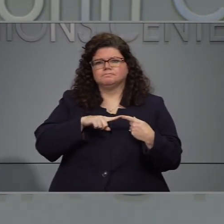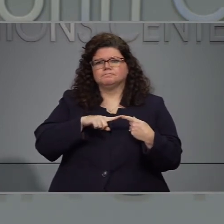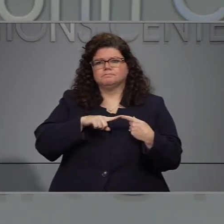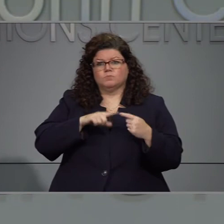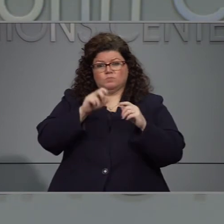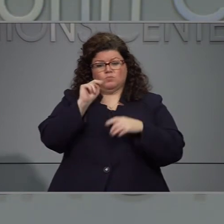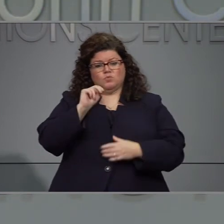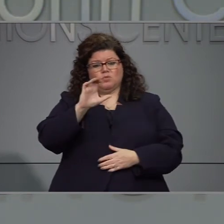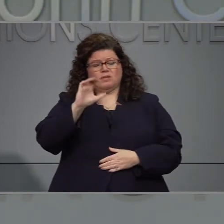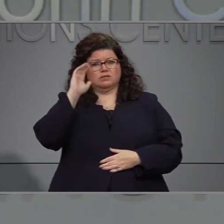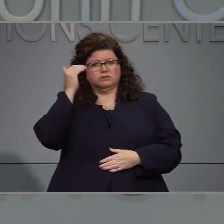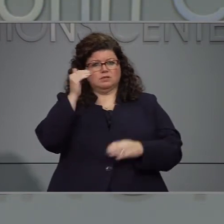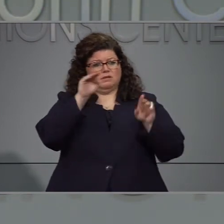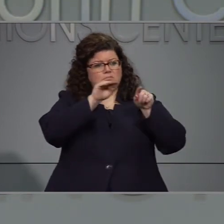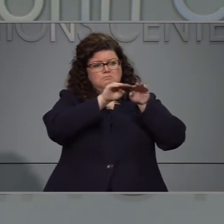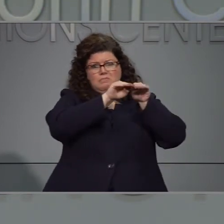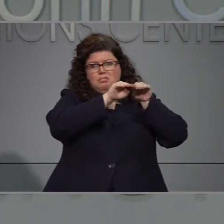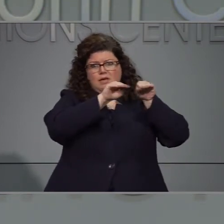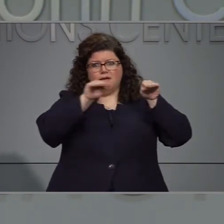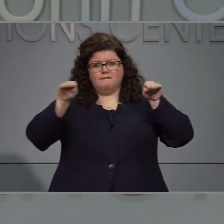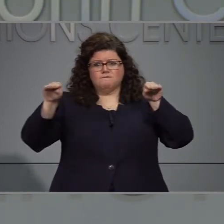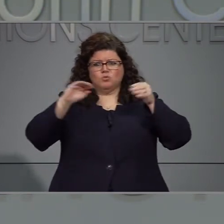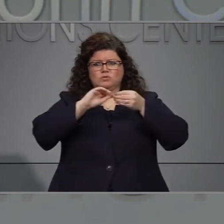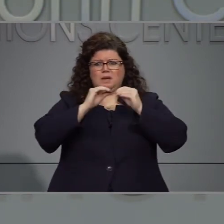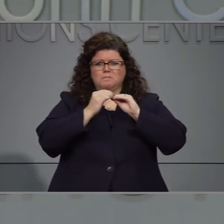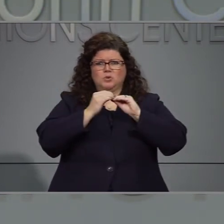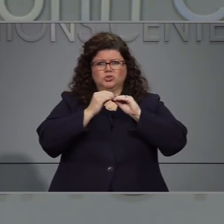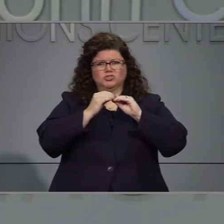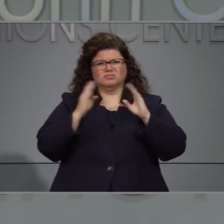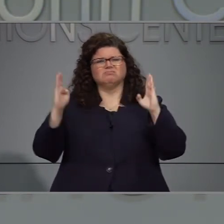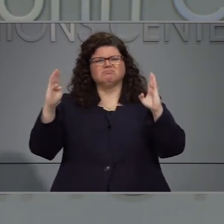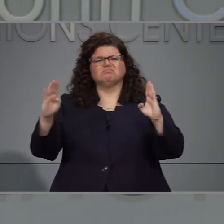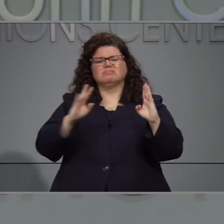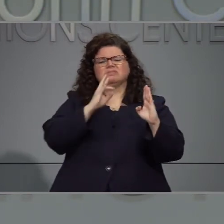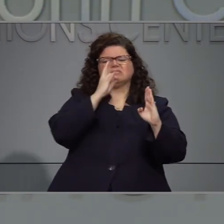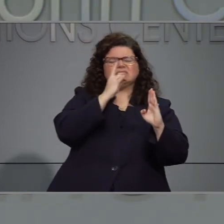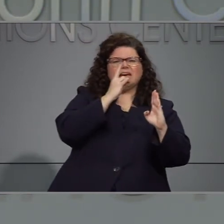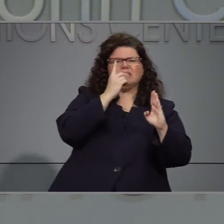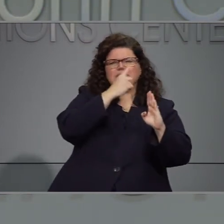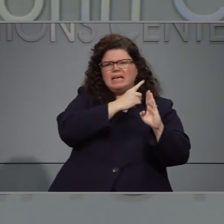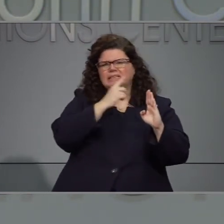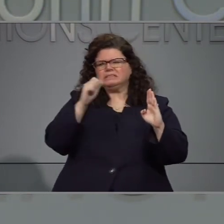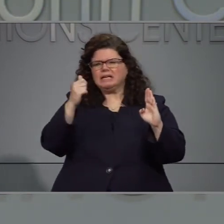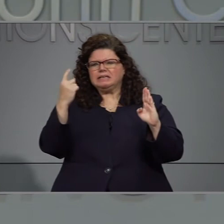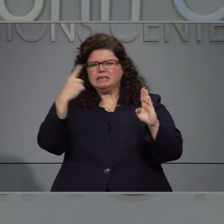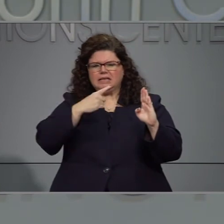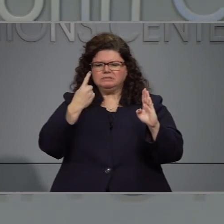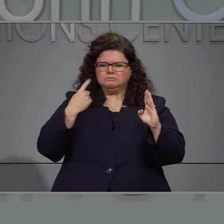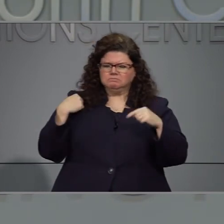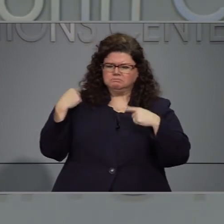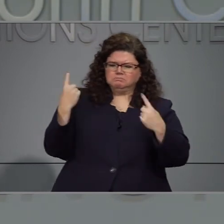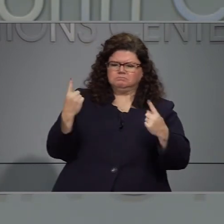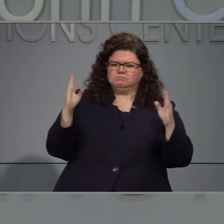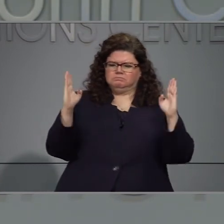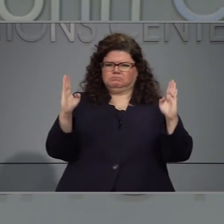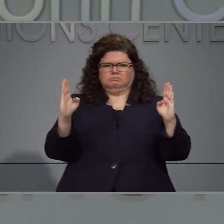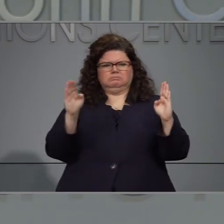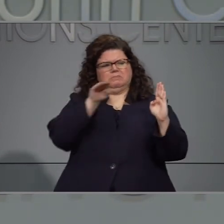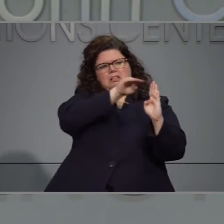¿Usted ha visto un nivel de estabilización en los últimos 7 a 10 días, dado la naturaleza de lo